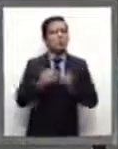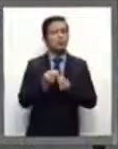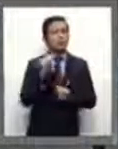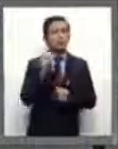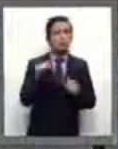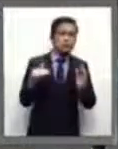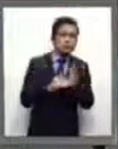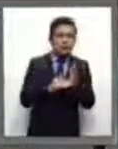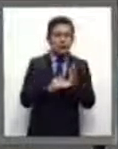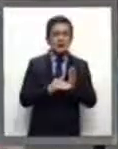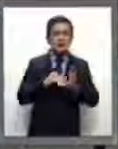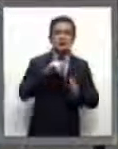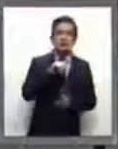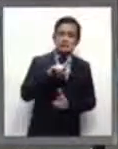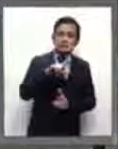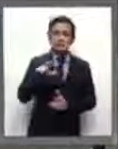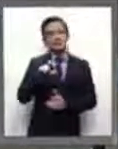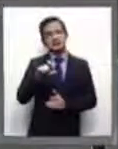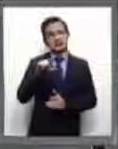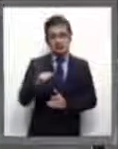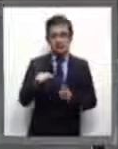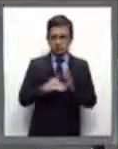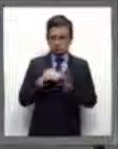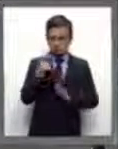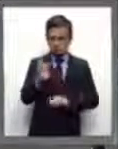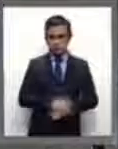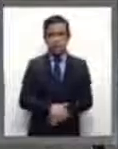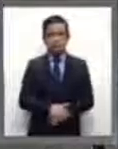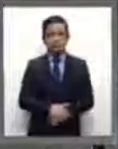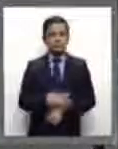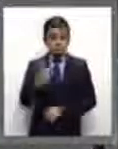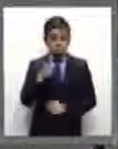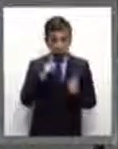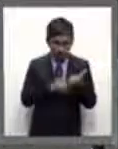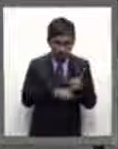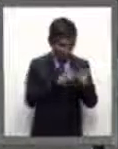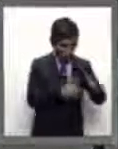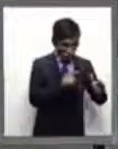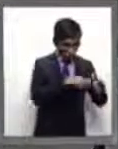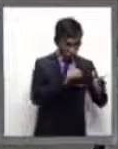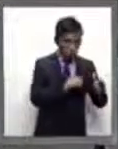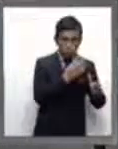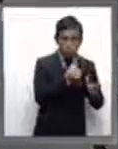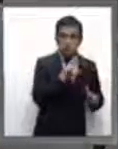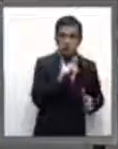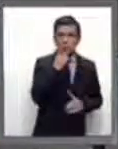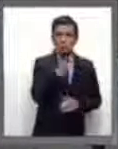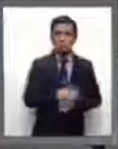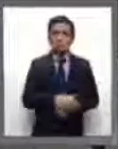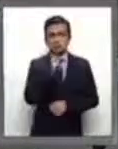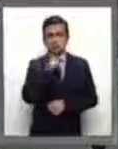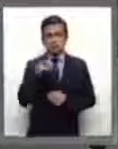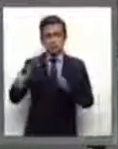50.571 millones de pesos. De esto no se da cuenta en el tomo 9 y tampoco se da cuenta en el decreto que hoy se aprueba.